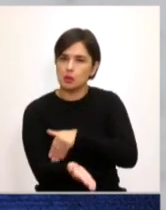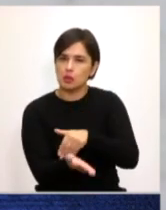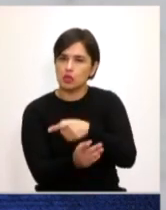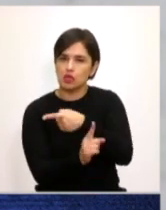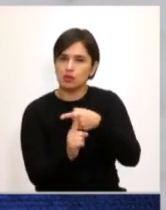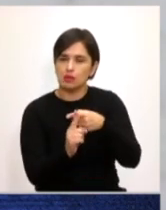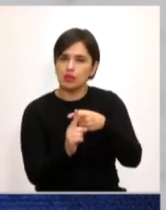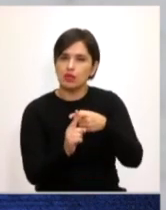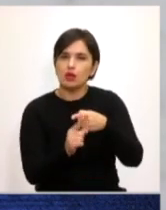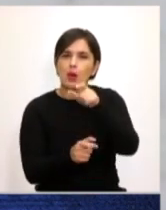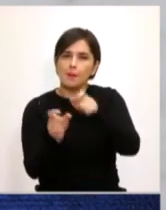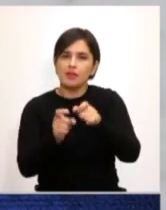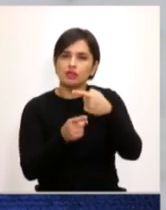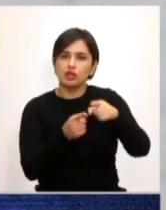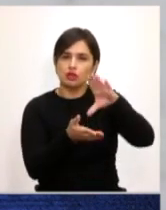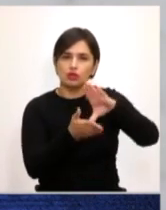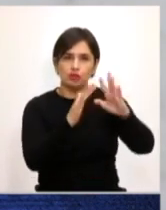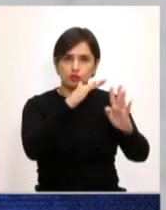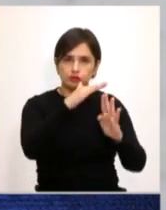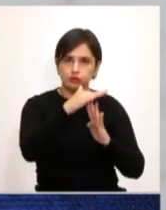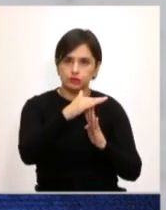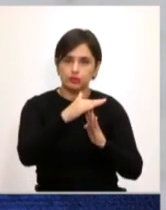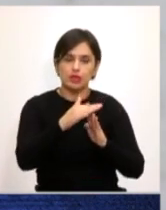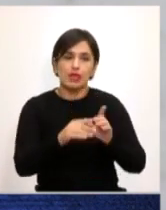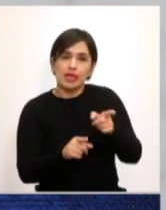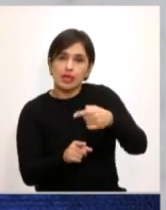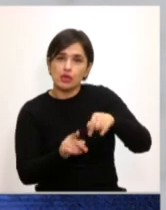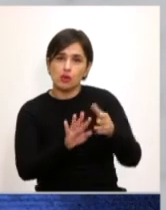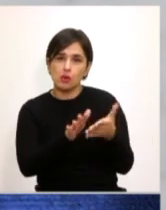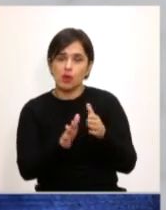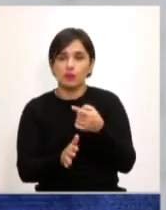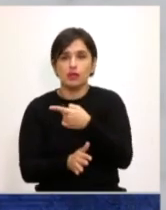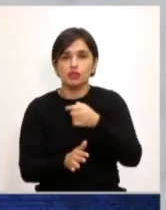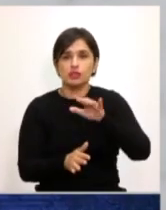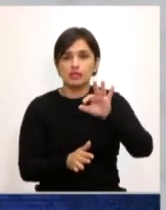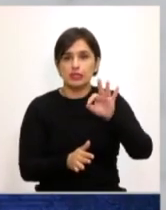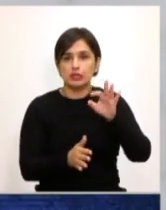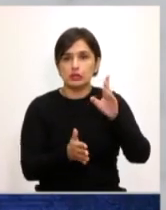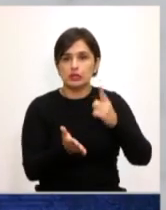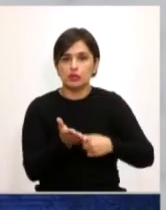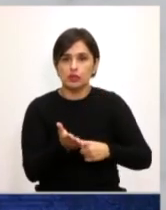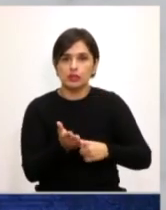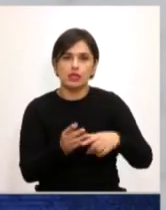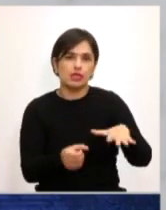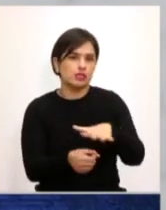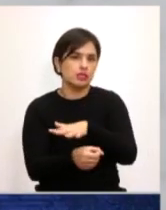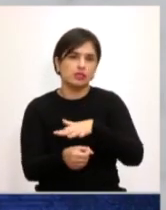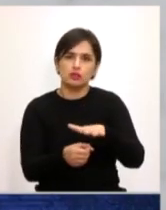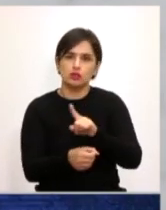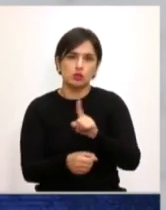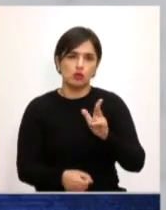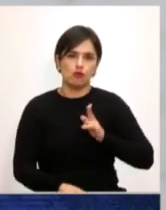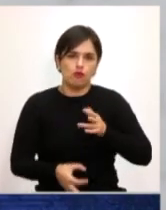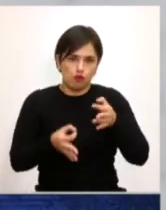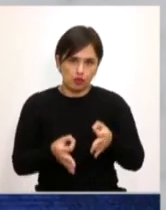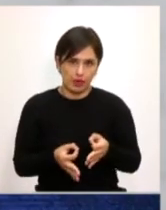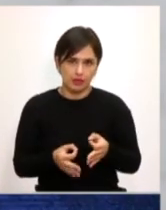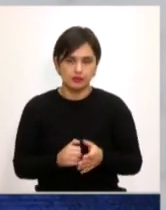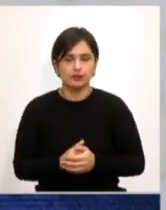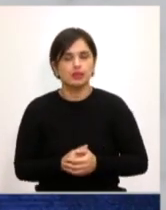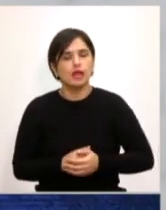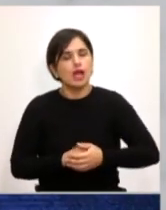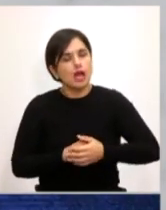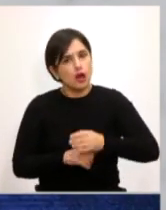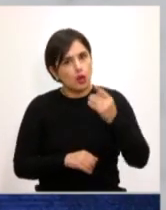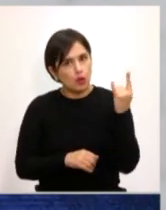de inmigrantes y de ellos cerca de 150,000 se encuentran en situación irregular. Tenemos la